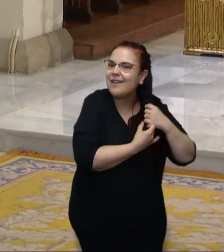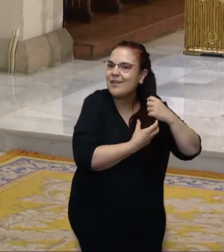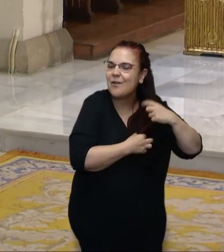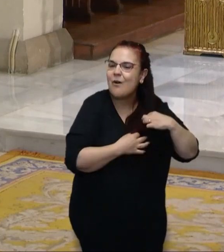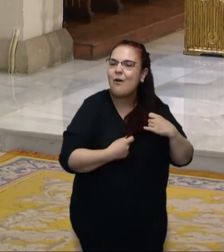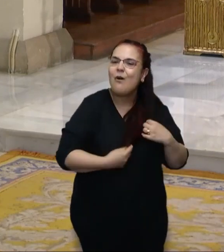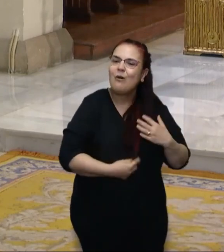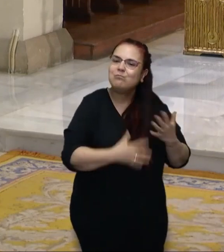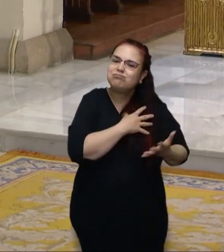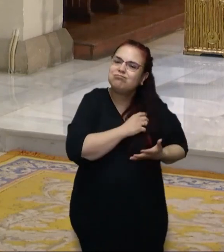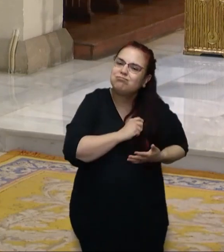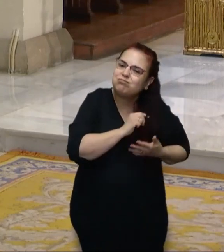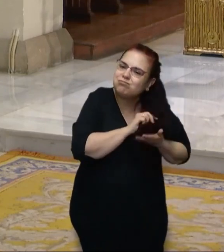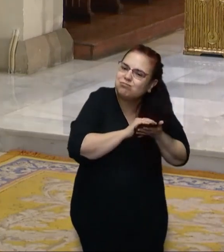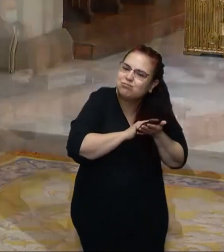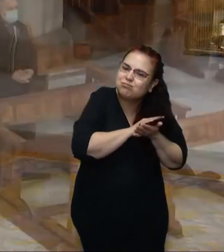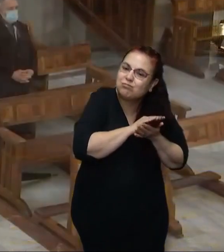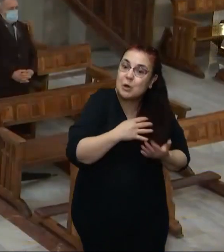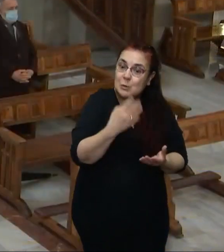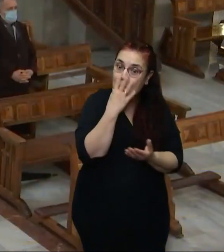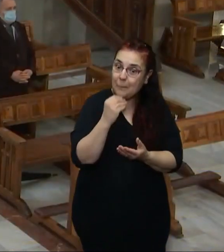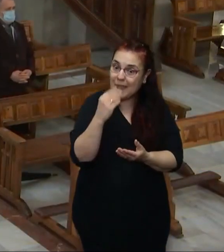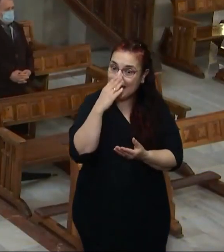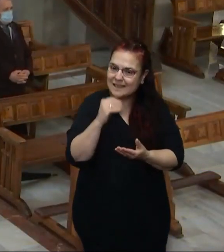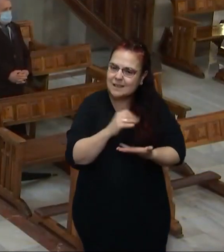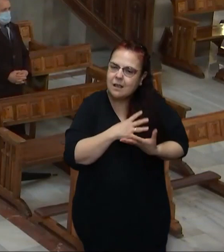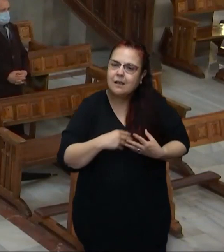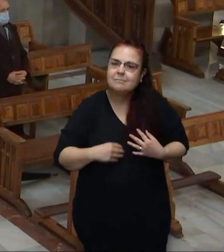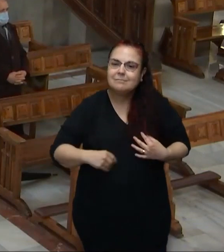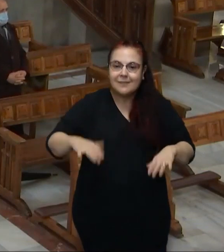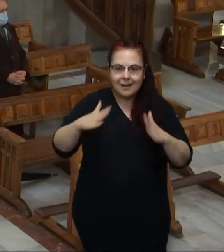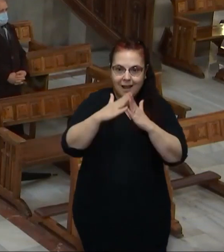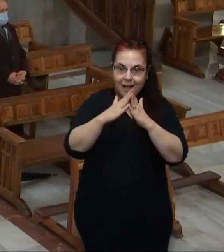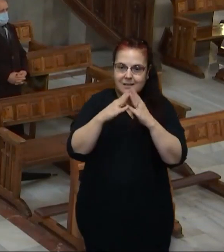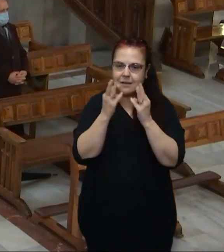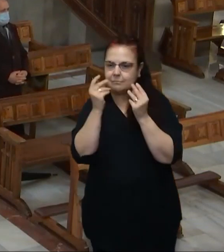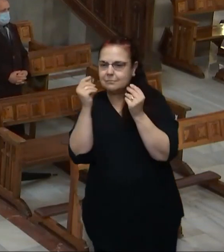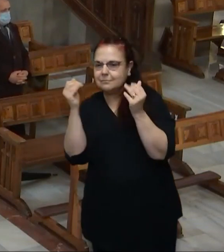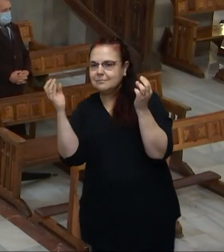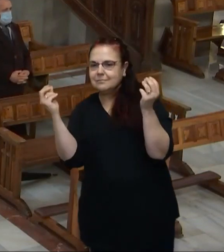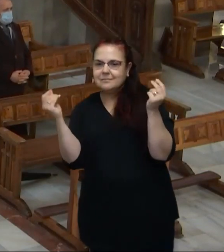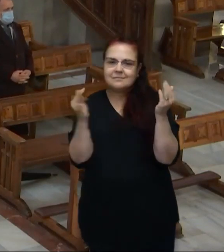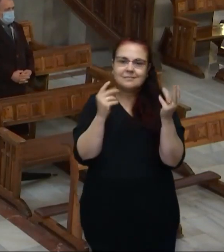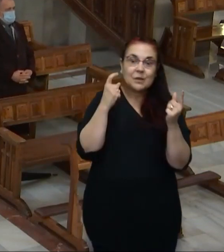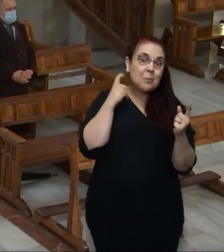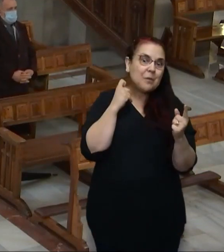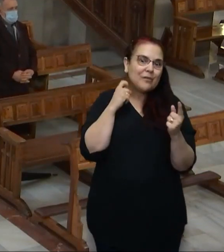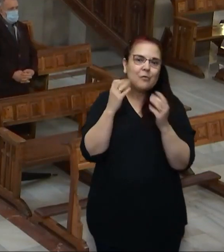Y la casa se llenó de la fragancia del perfume.